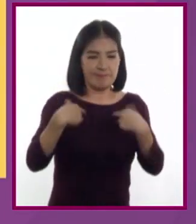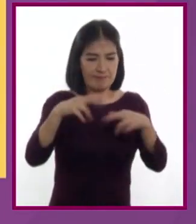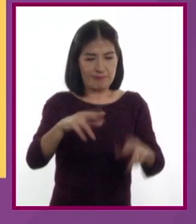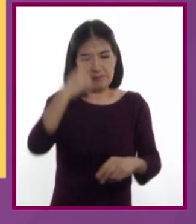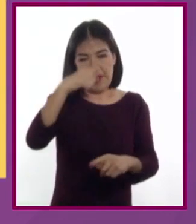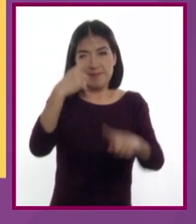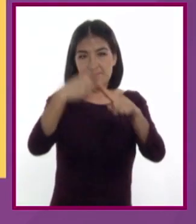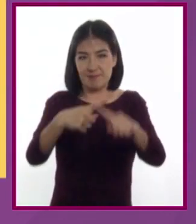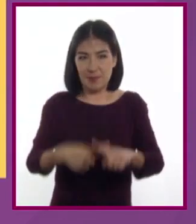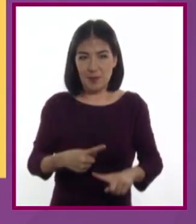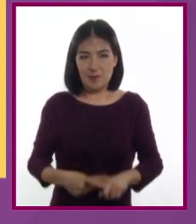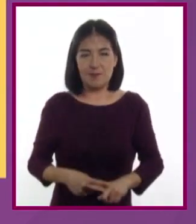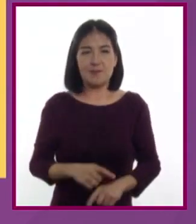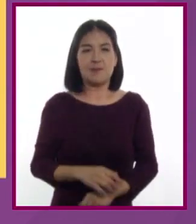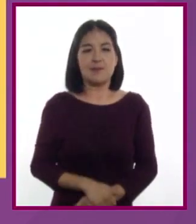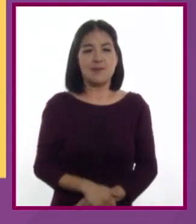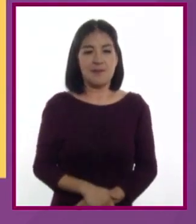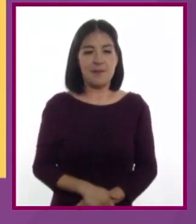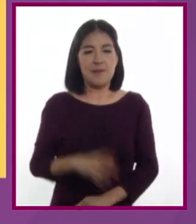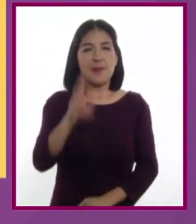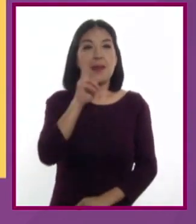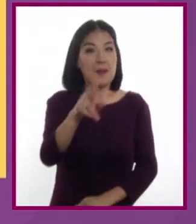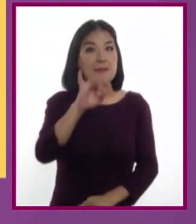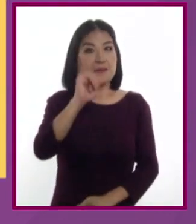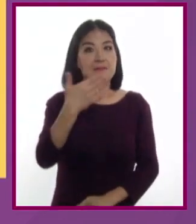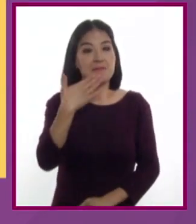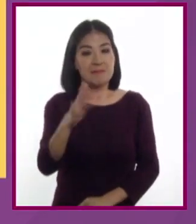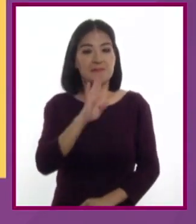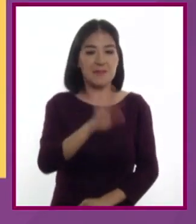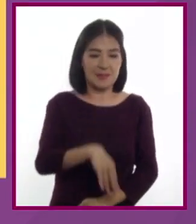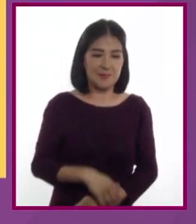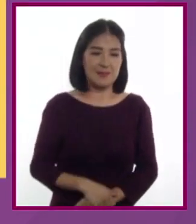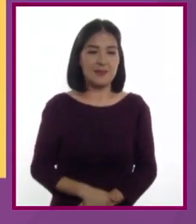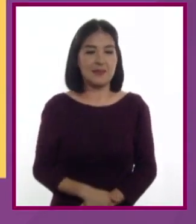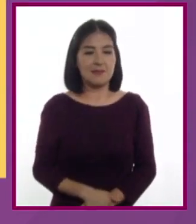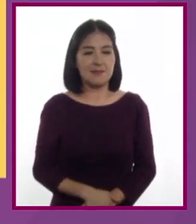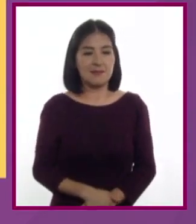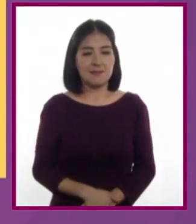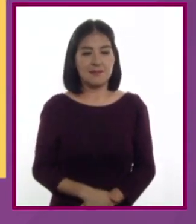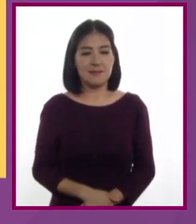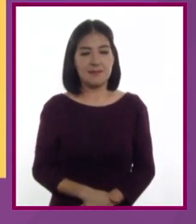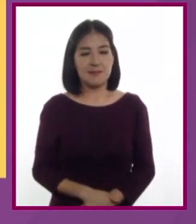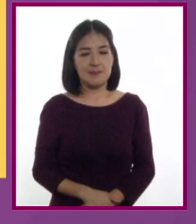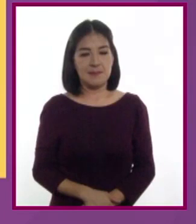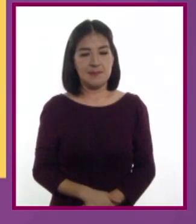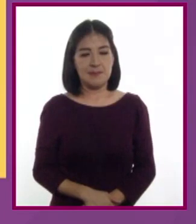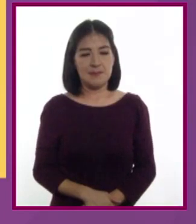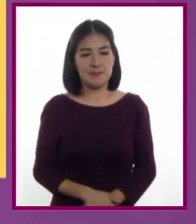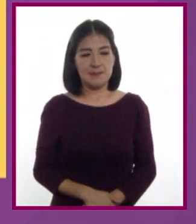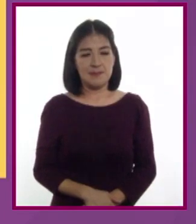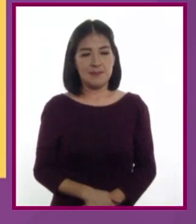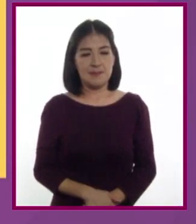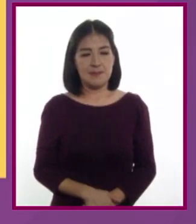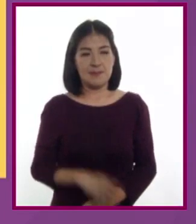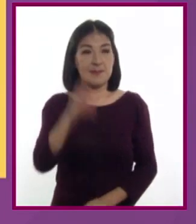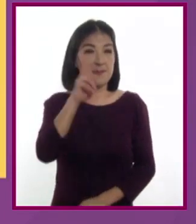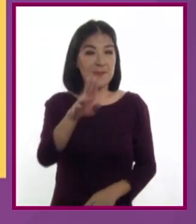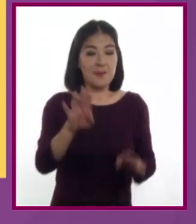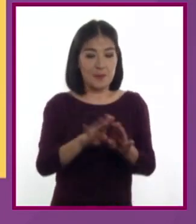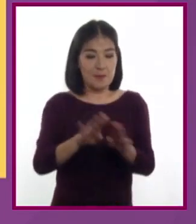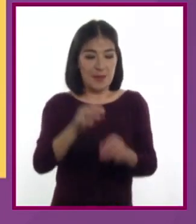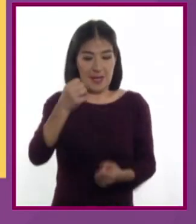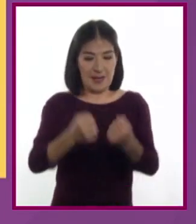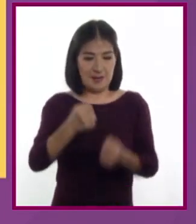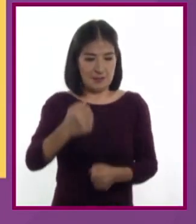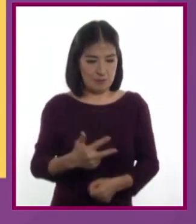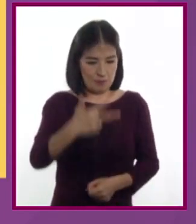movimiento? Veamos si están en lo correcto. De acuerdo con las reglas que vimos, como el móvil está